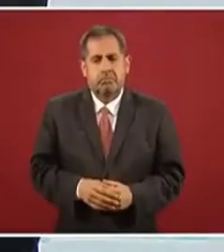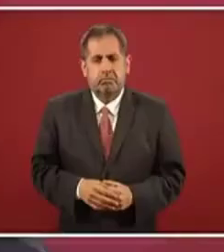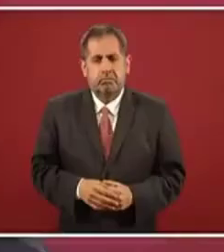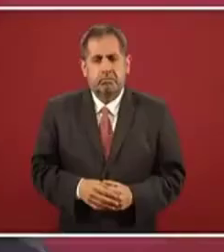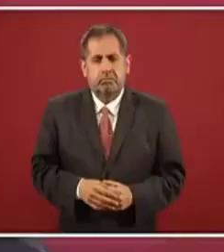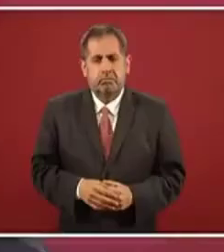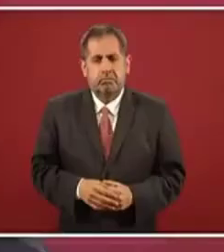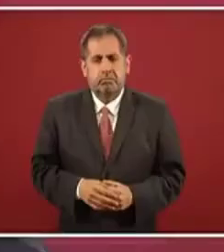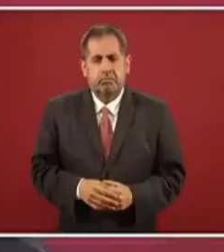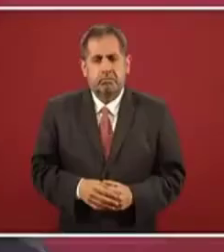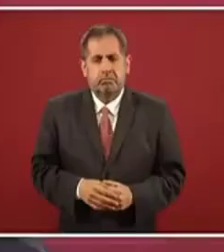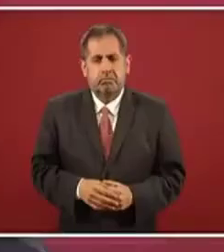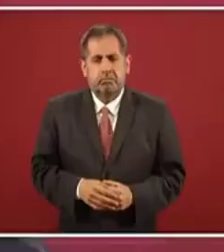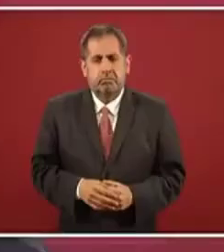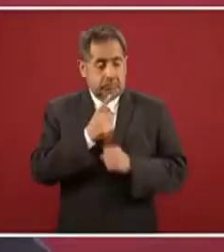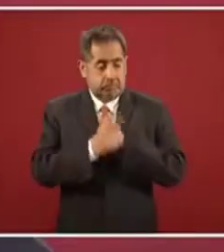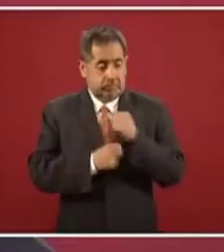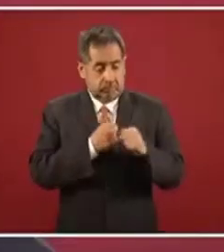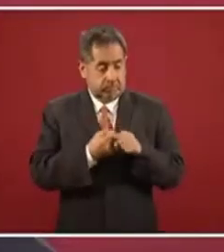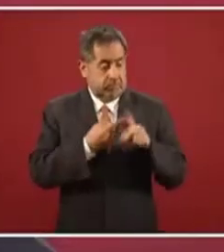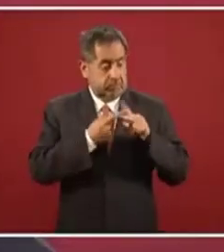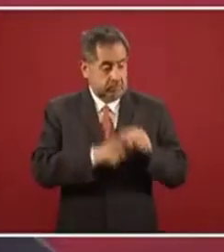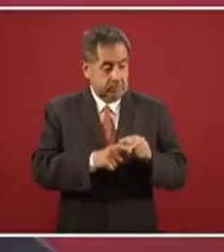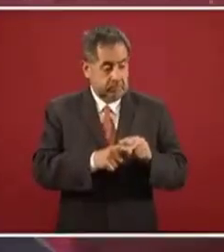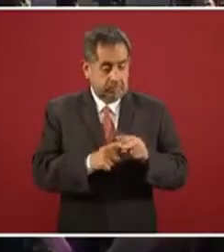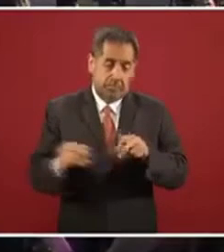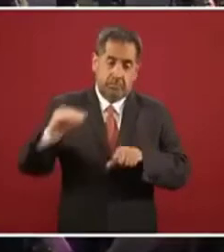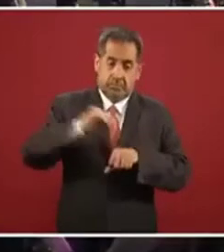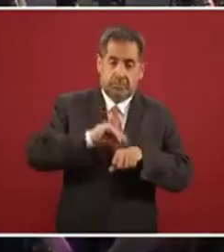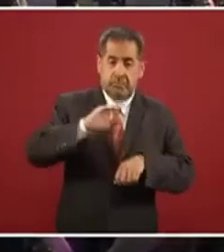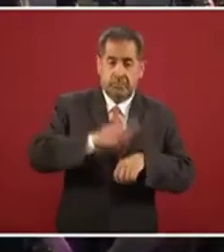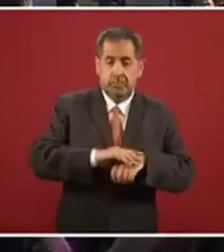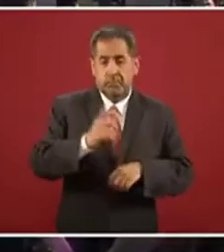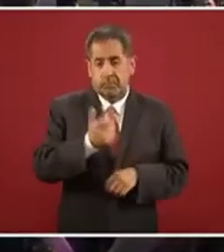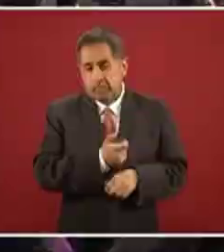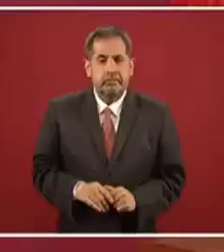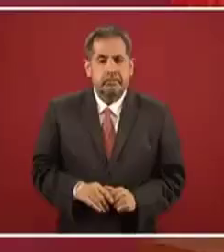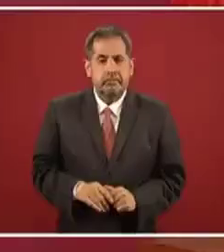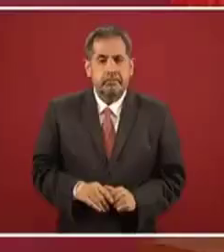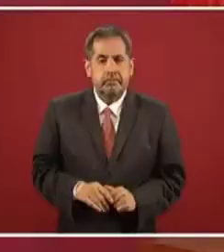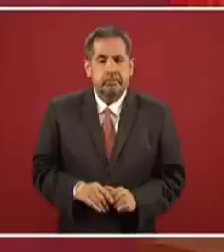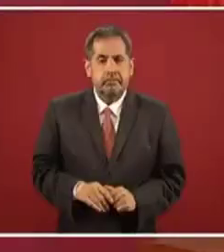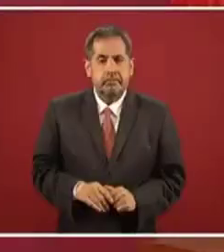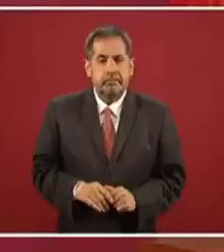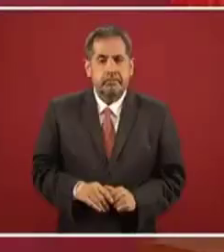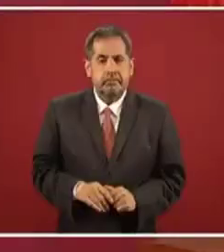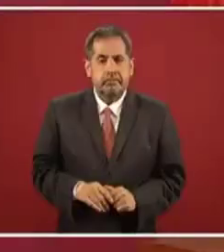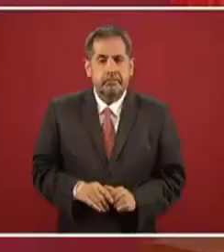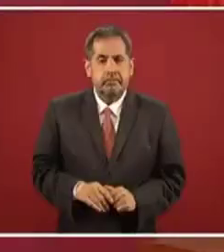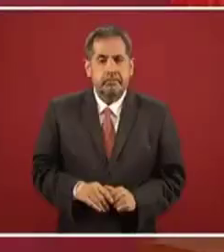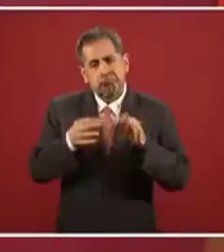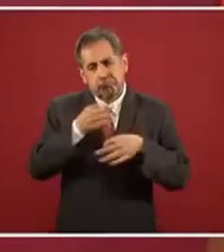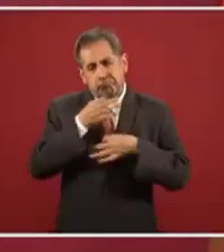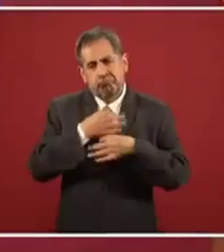que entraba el nuevo año y la cuesta de enero. Buena noticia.